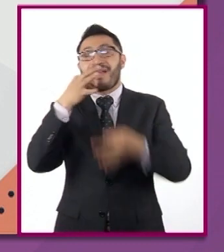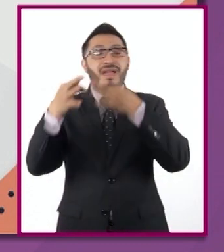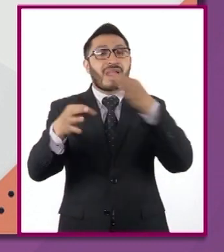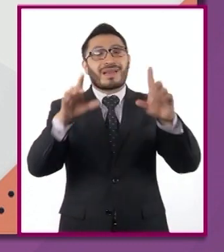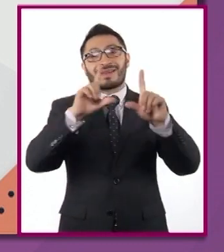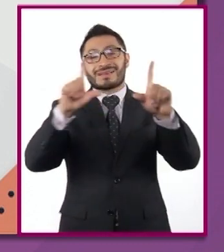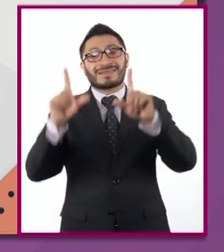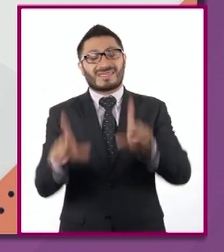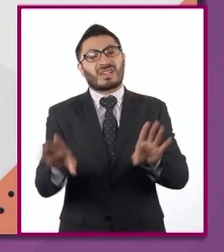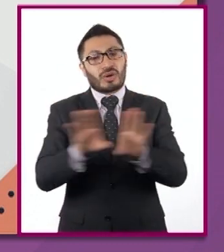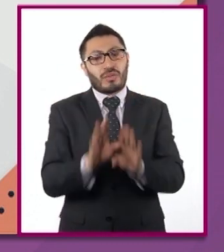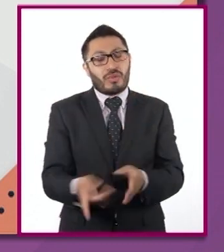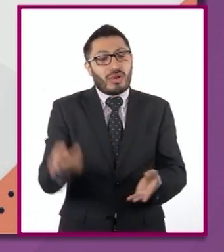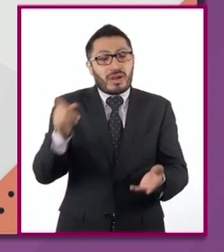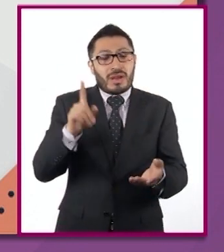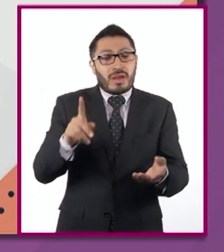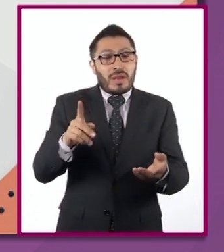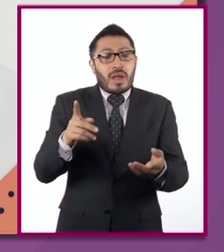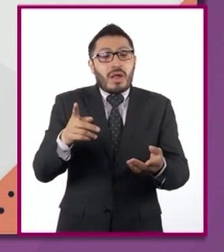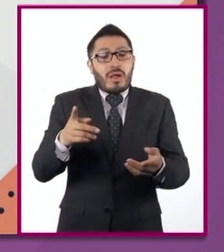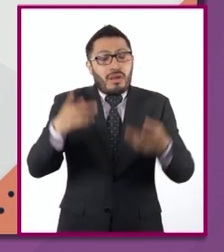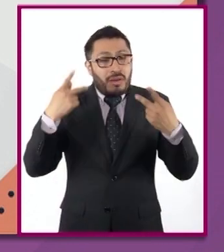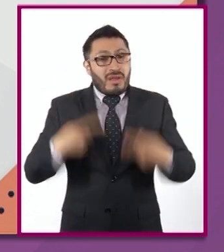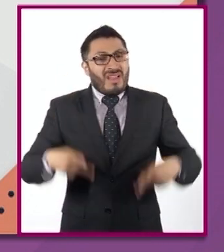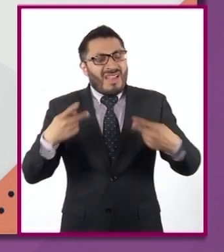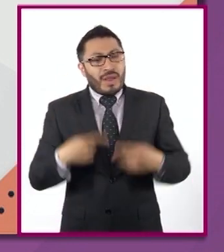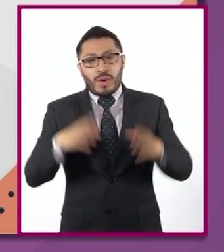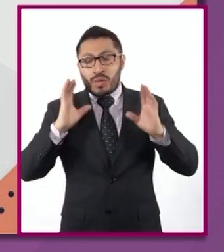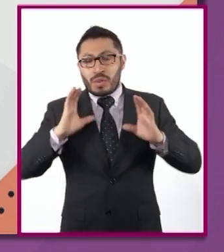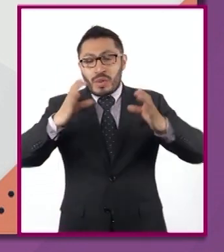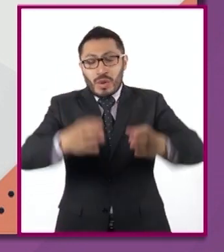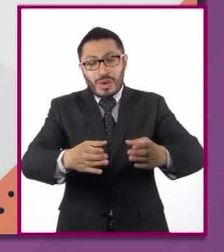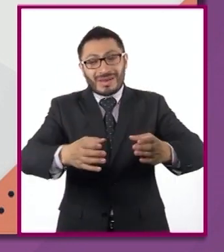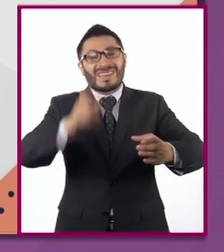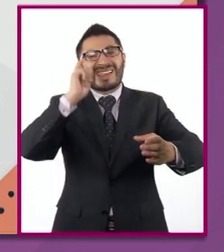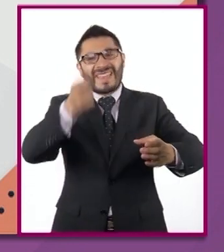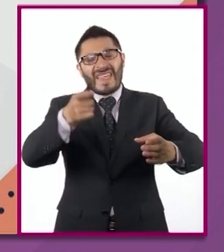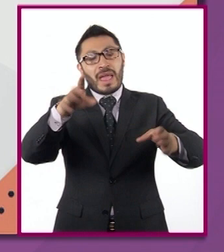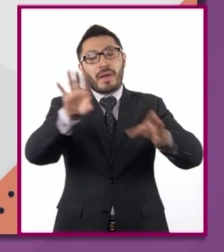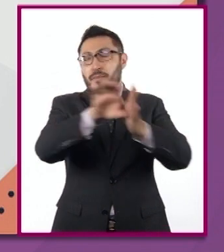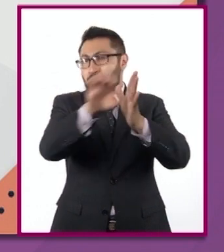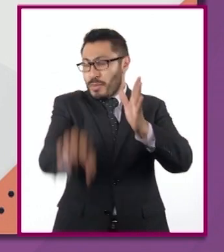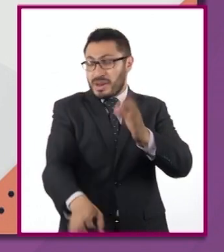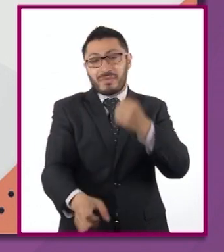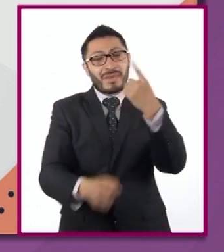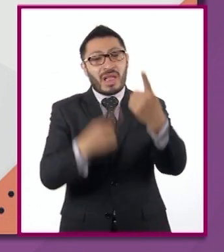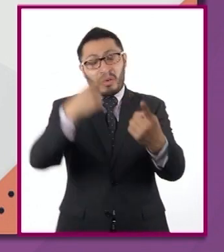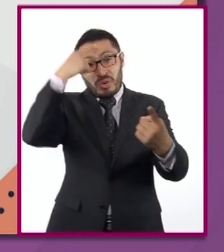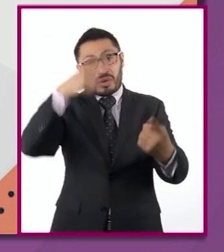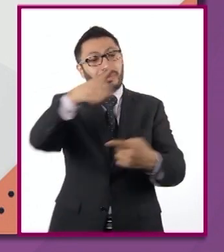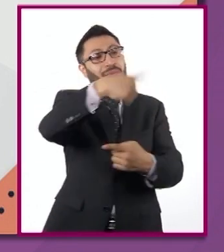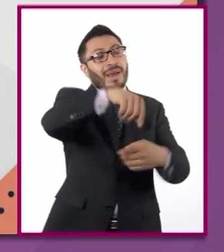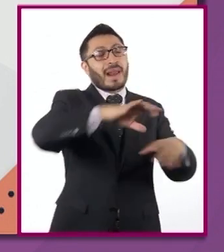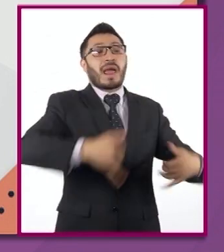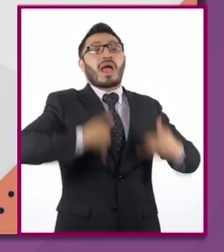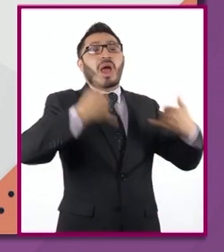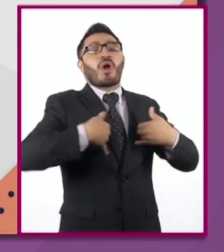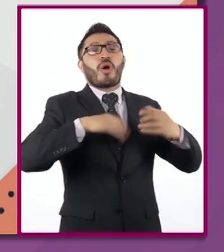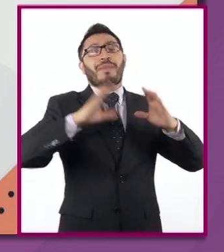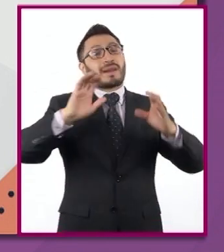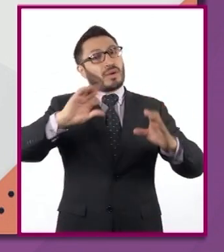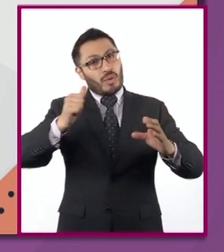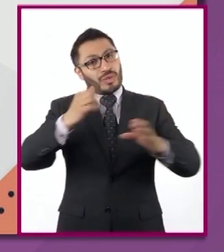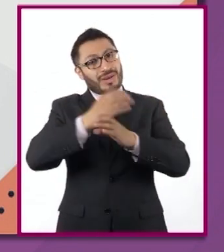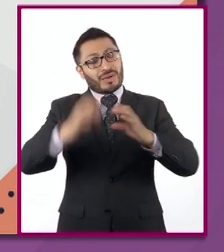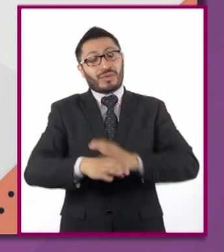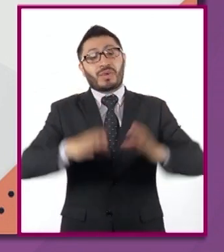por un público en particular, es decir, algunos van dirigidos a los adolescentes, otros